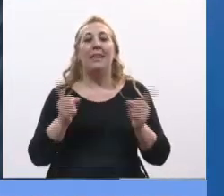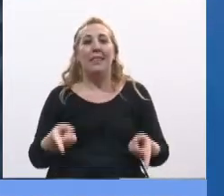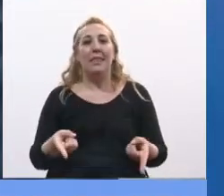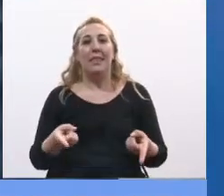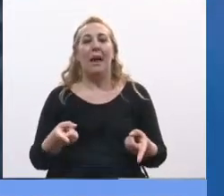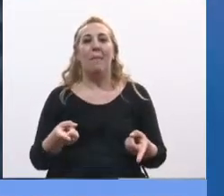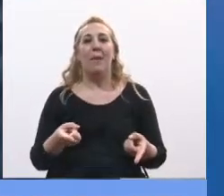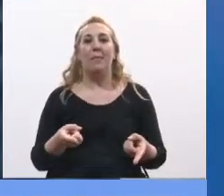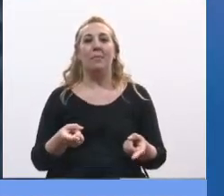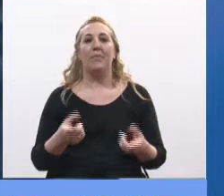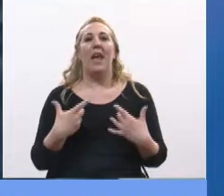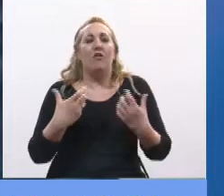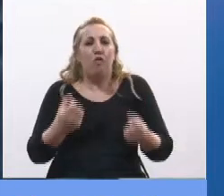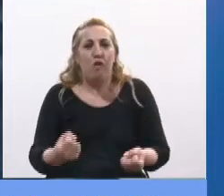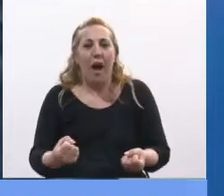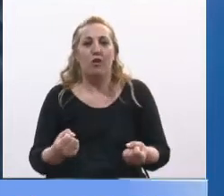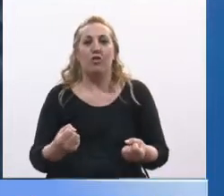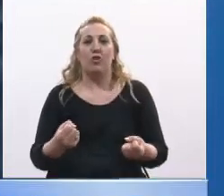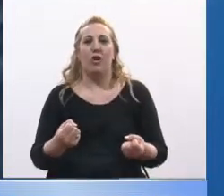sacrificio, el esfuerzo.